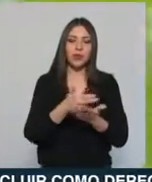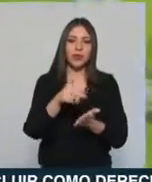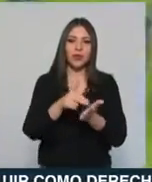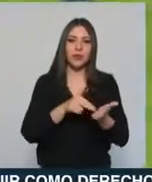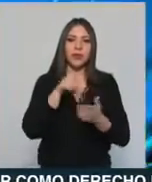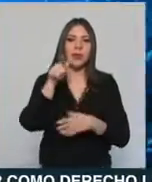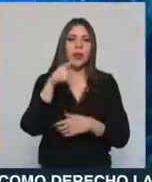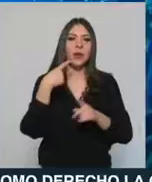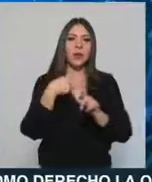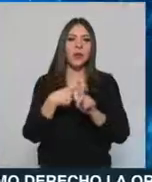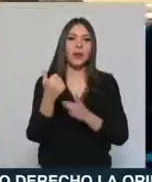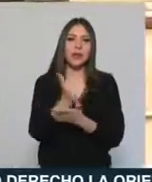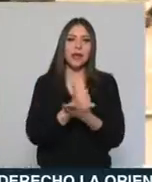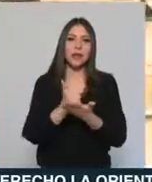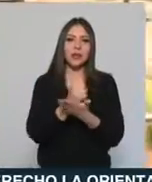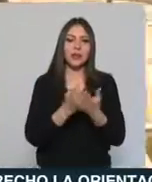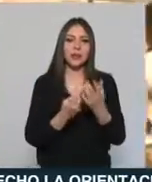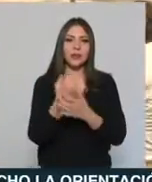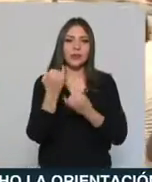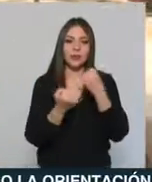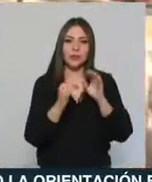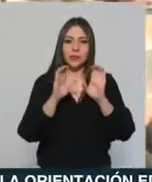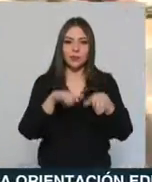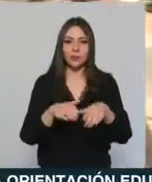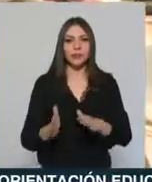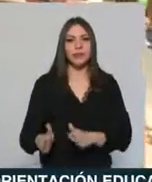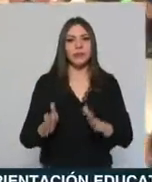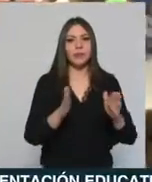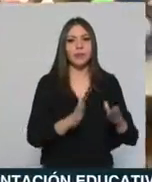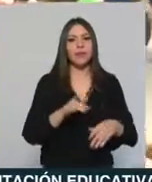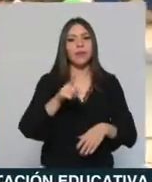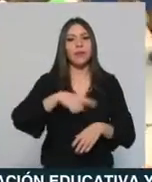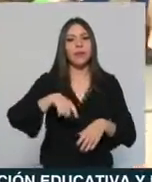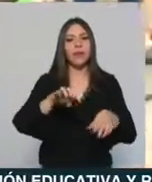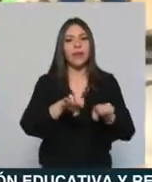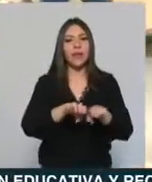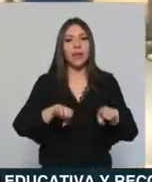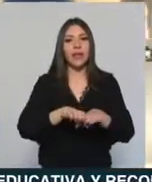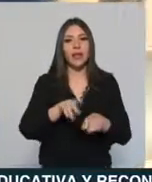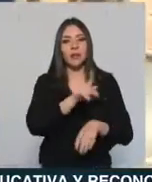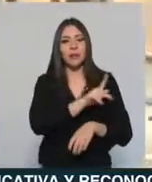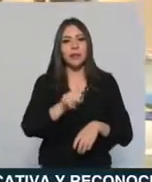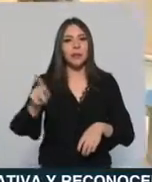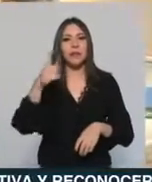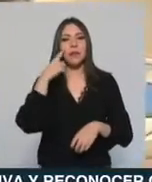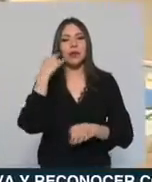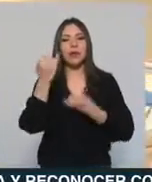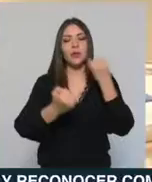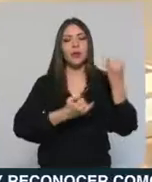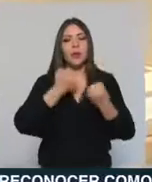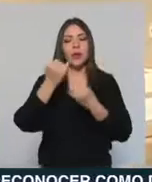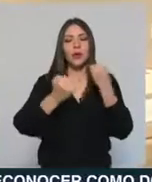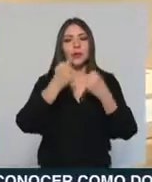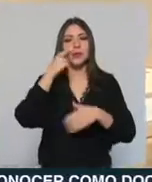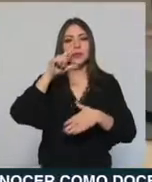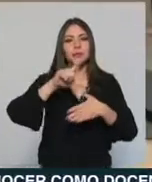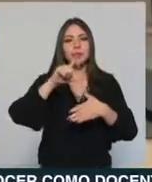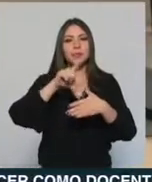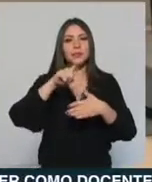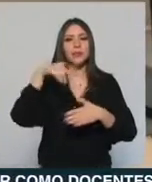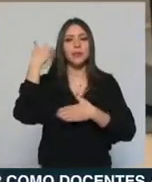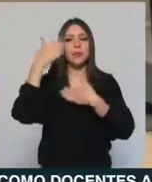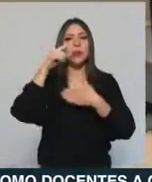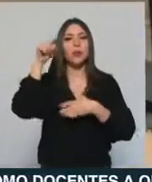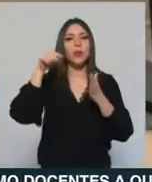institución celeste. La selección, conformada por 8 pesistas, representarán a México en los Juegos Panamericanos que se realizarán en